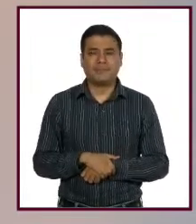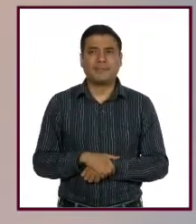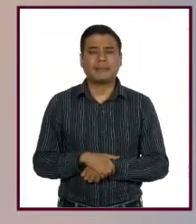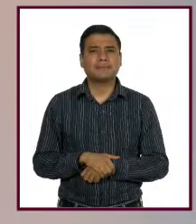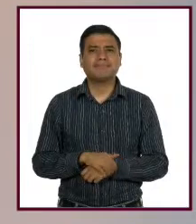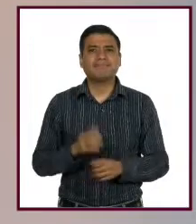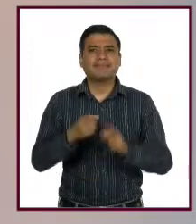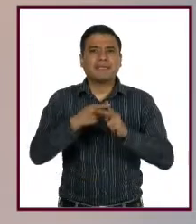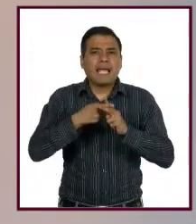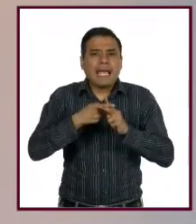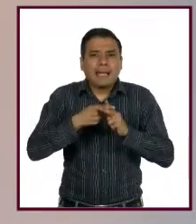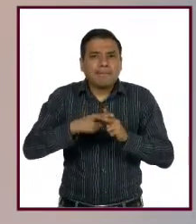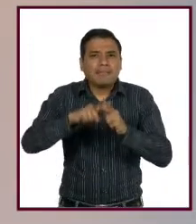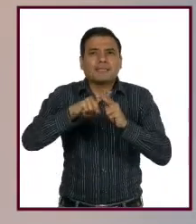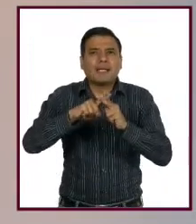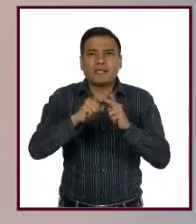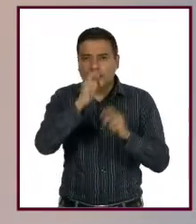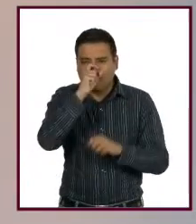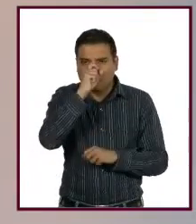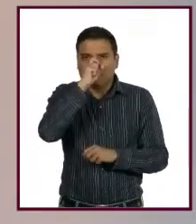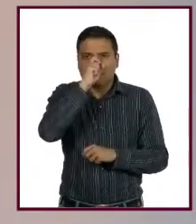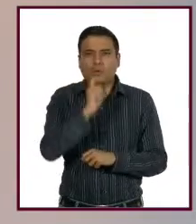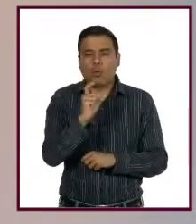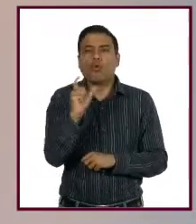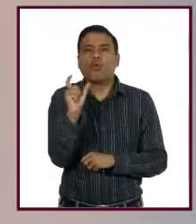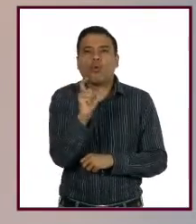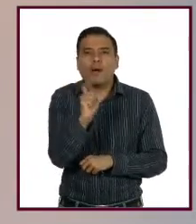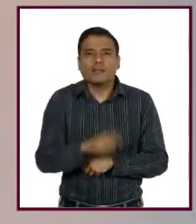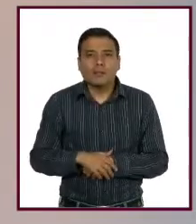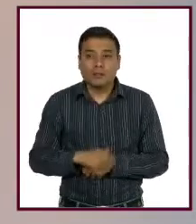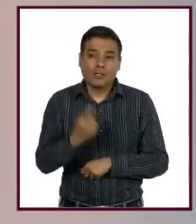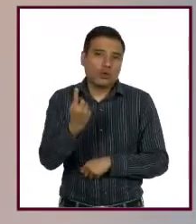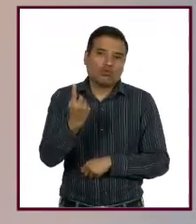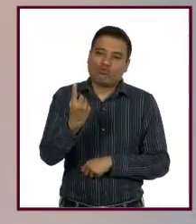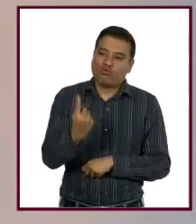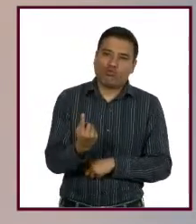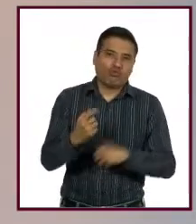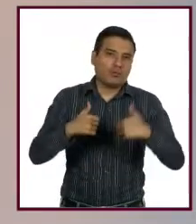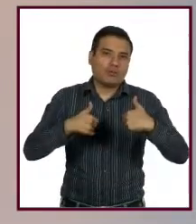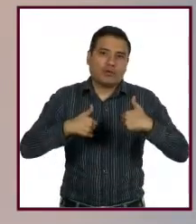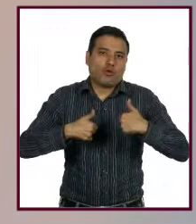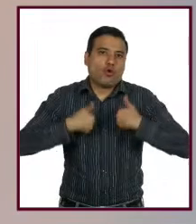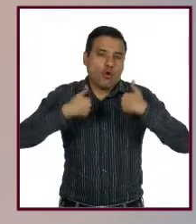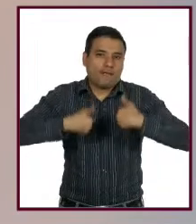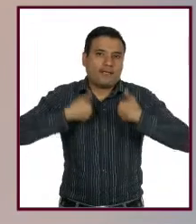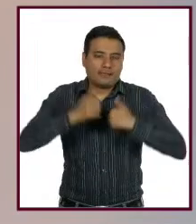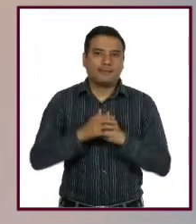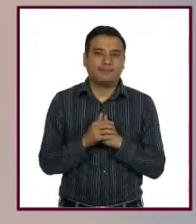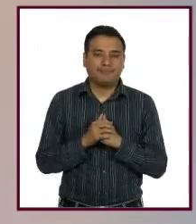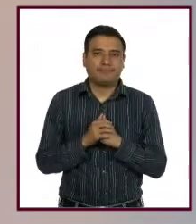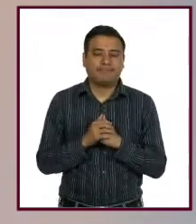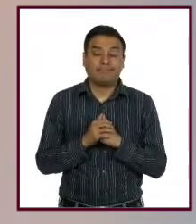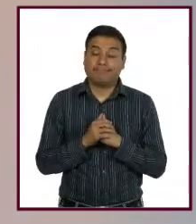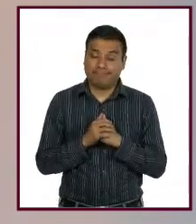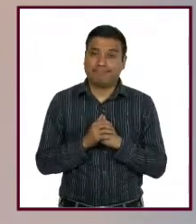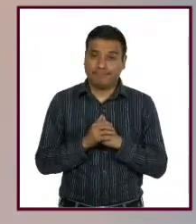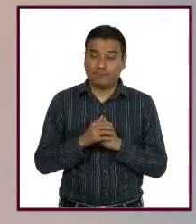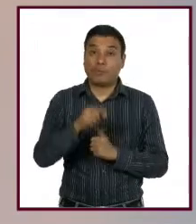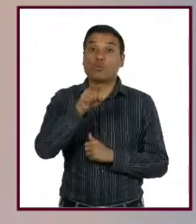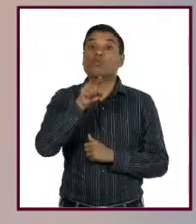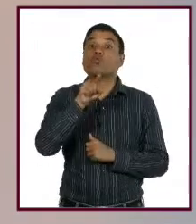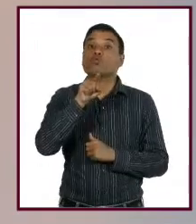consumo es justamente en la niñez y en la adolescencia y que el identificar este tipo de sustancias puede